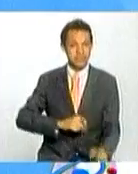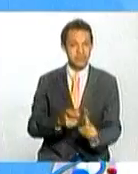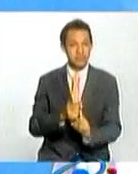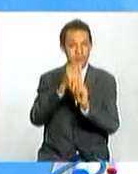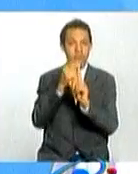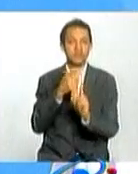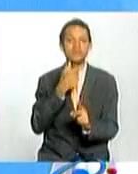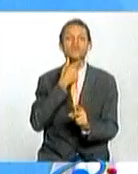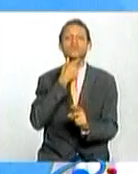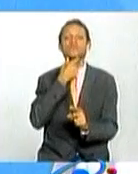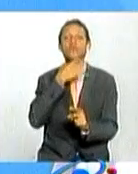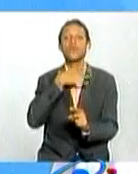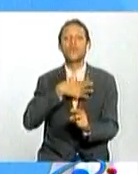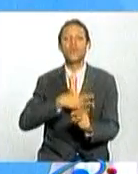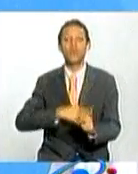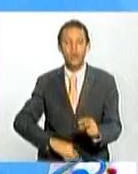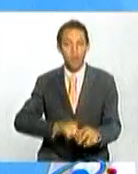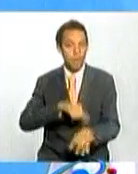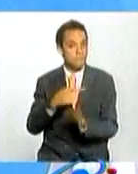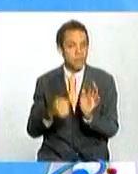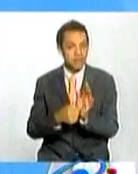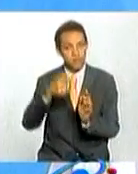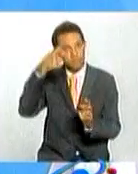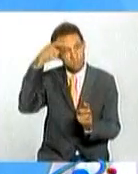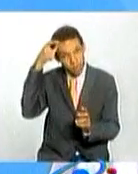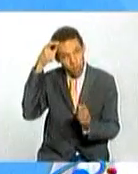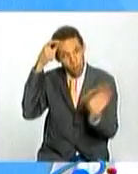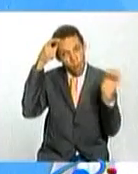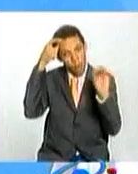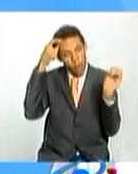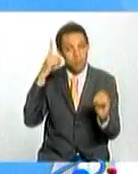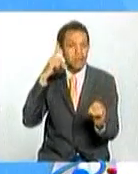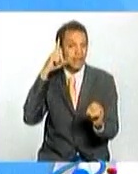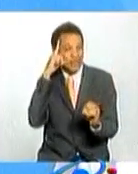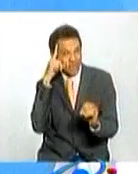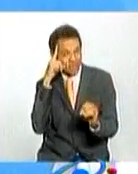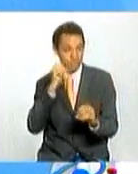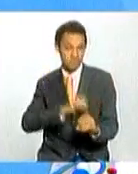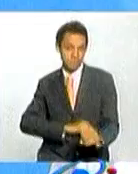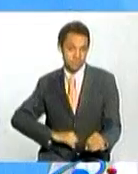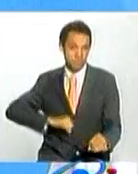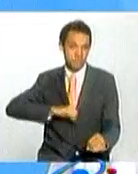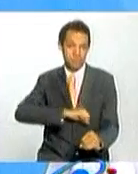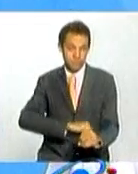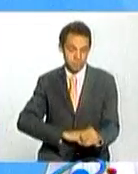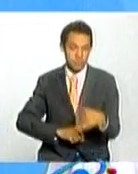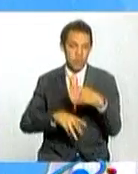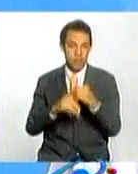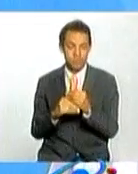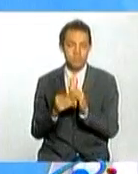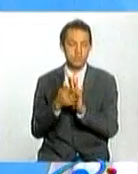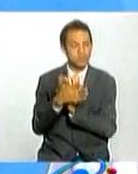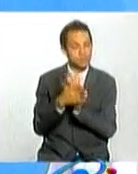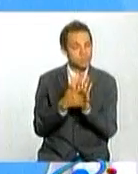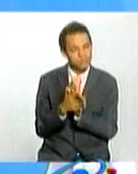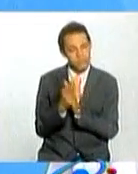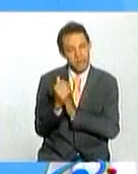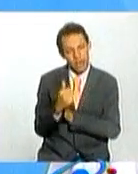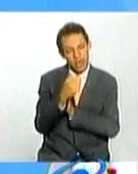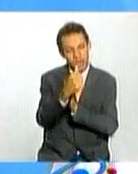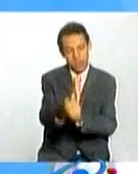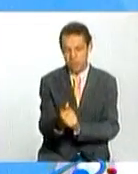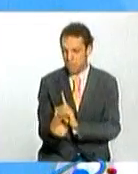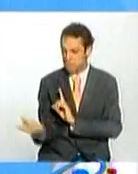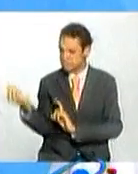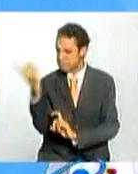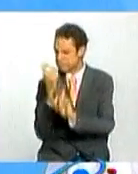los testículos, para uno poder definir ciertos órganos y orientarnos en el proceso diagnóstico.